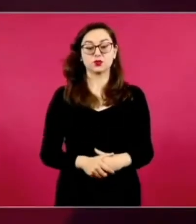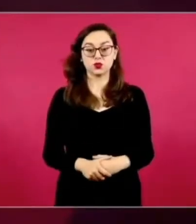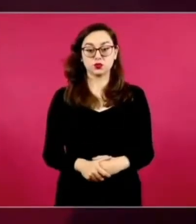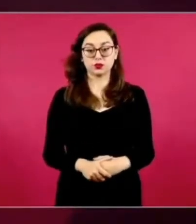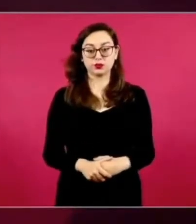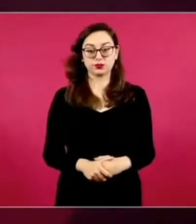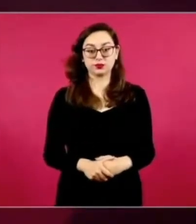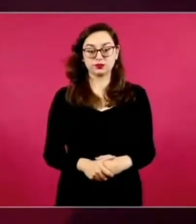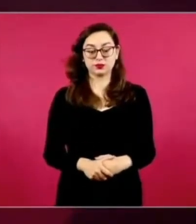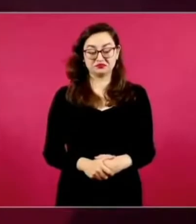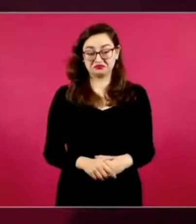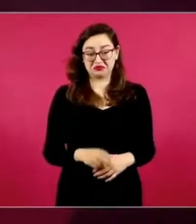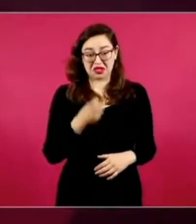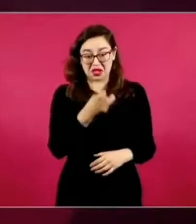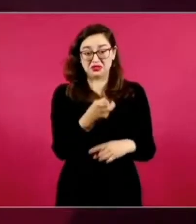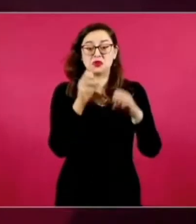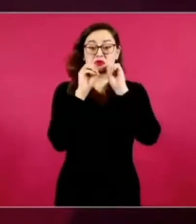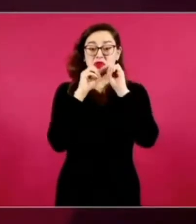todo eso